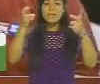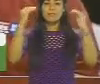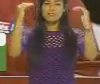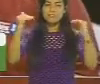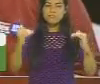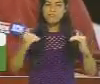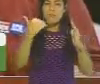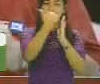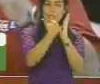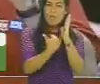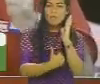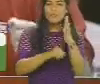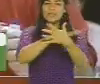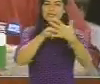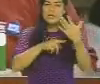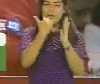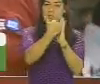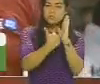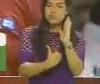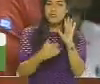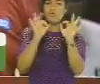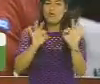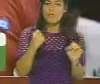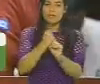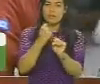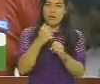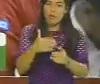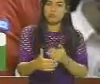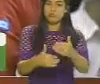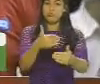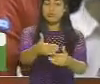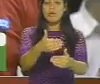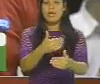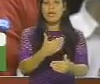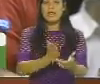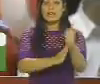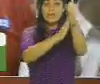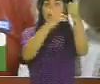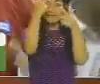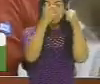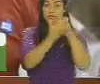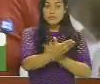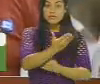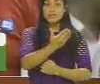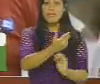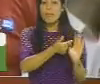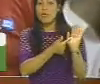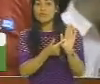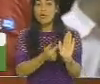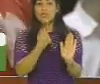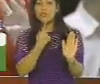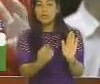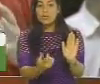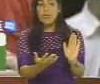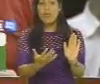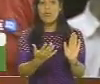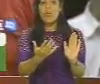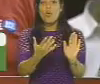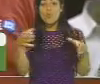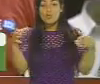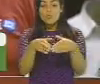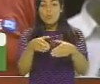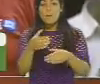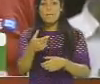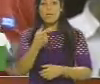estratégicas, donde nuestro máximo líder y presidente expresa a través del partido